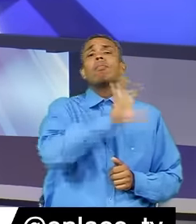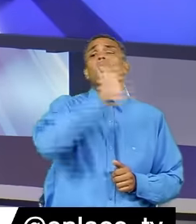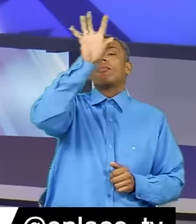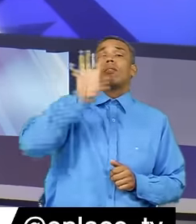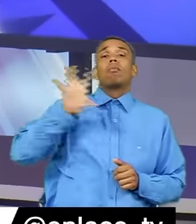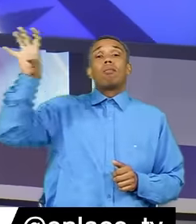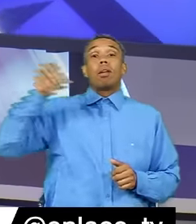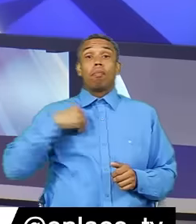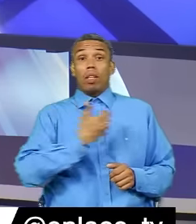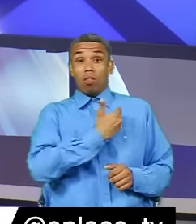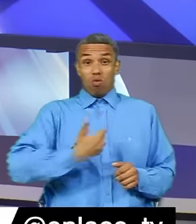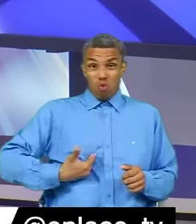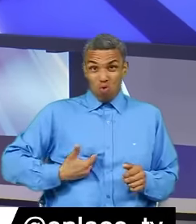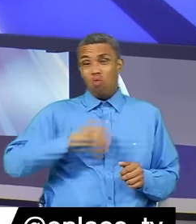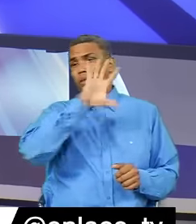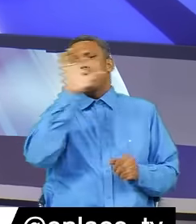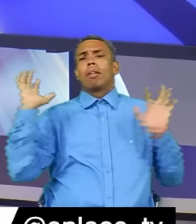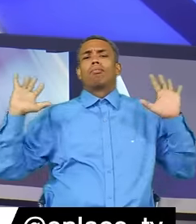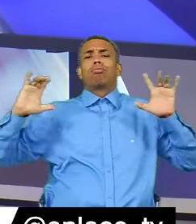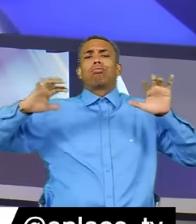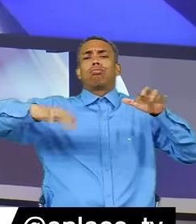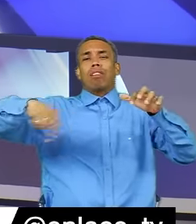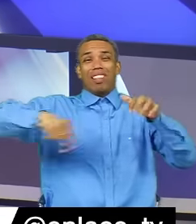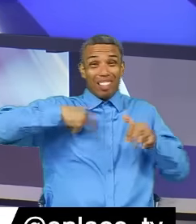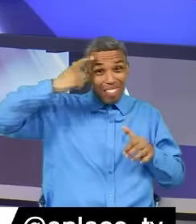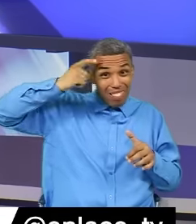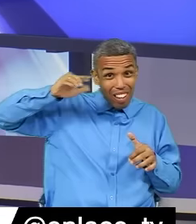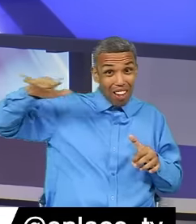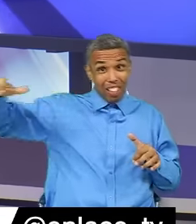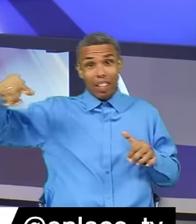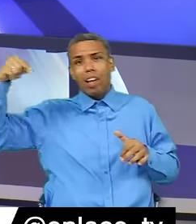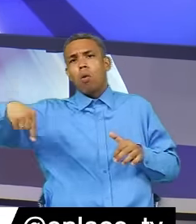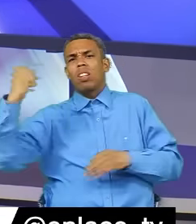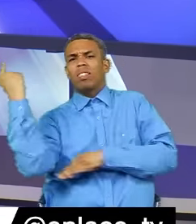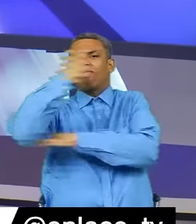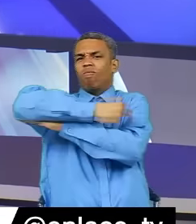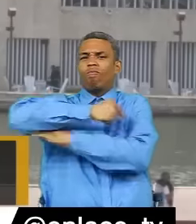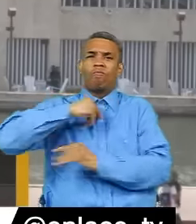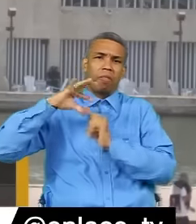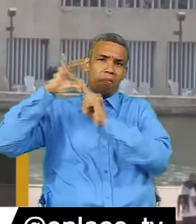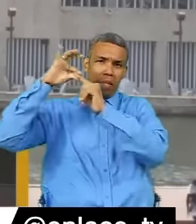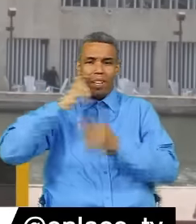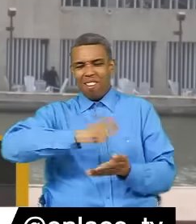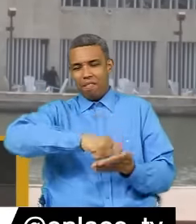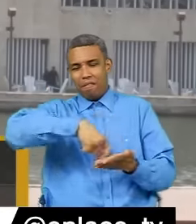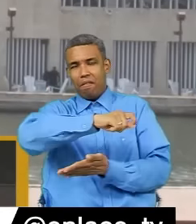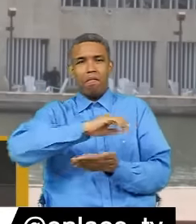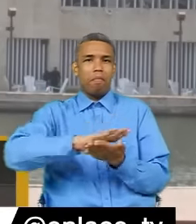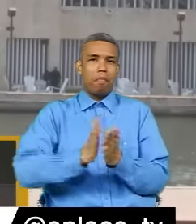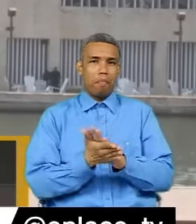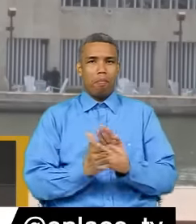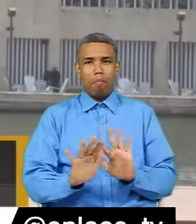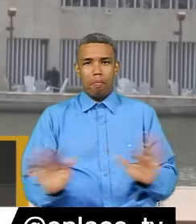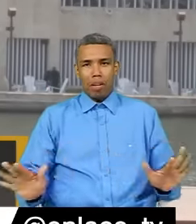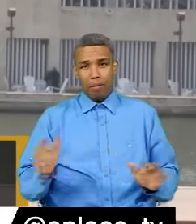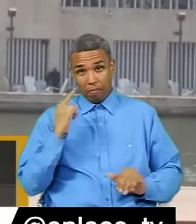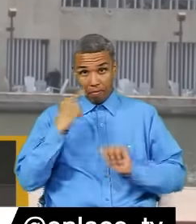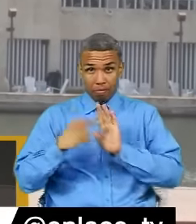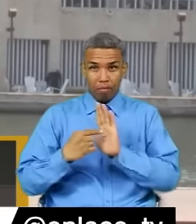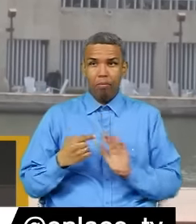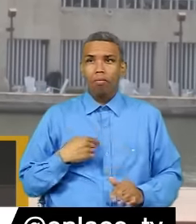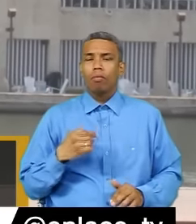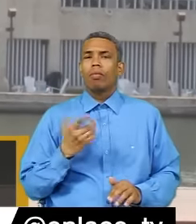Colombia está lista para la firma de la paz. Adelante, Lina, buenas tardes para usted. Hola, buenas tardes. Nuevamente los saludo desde la